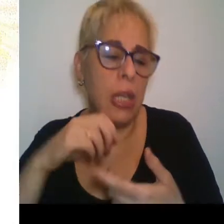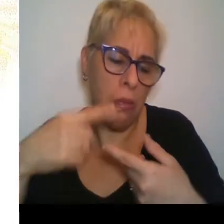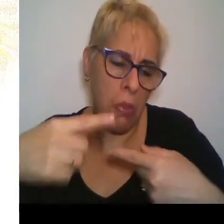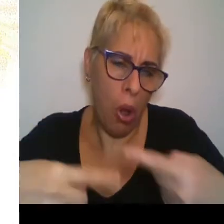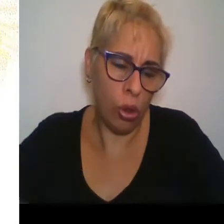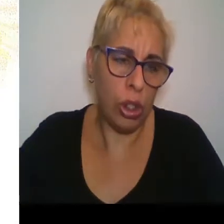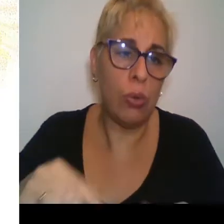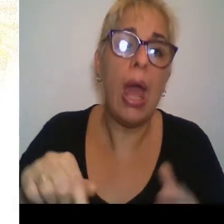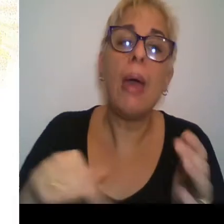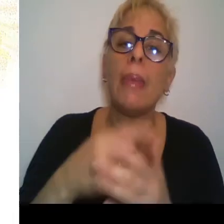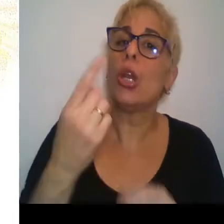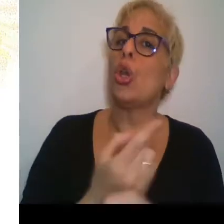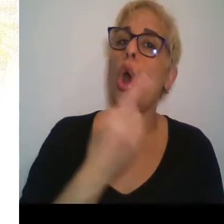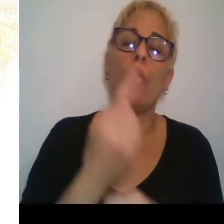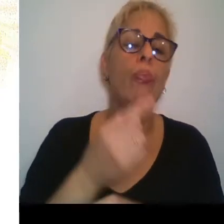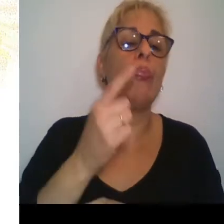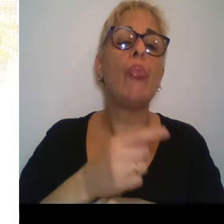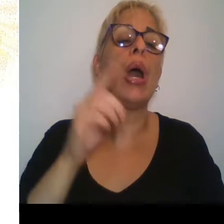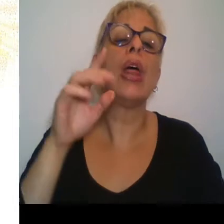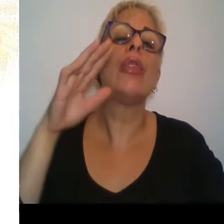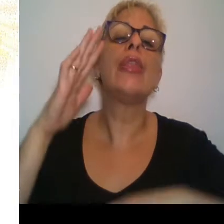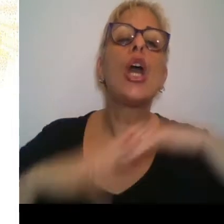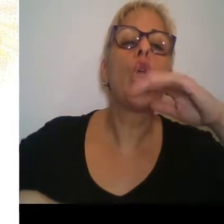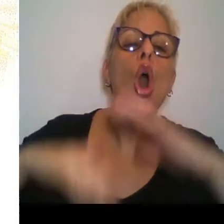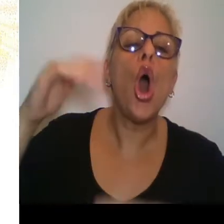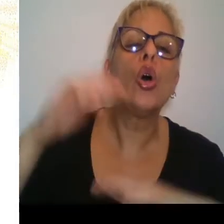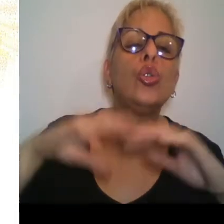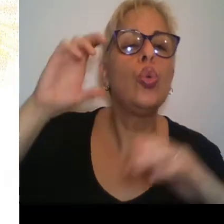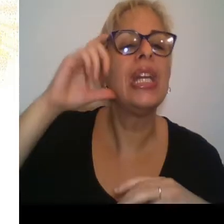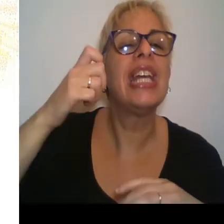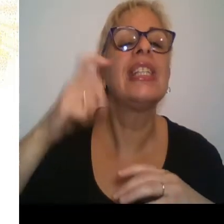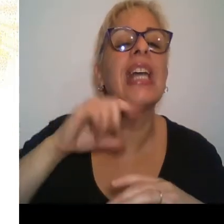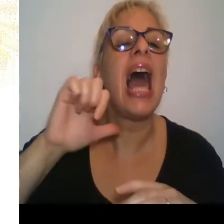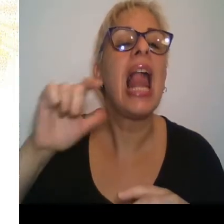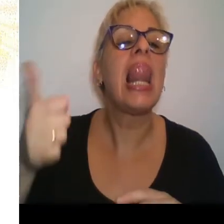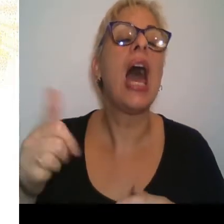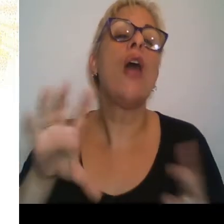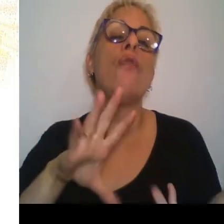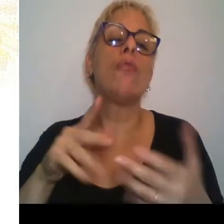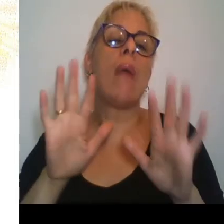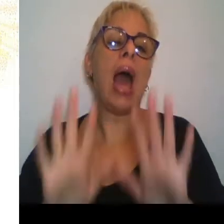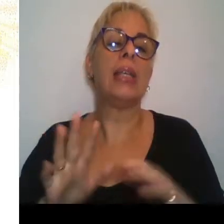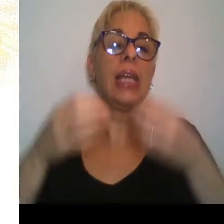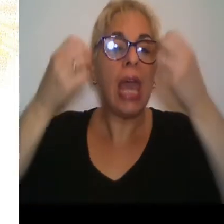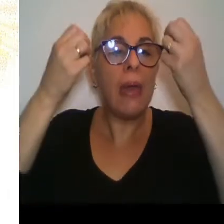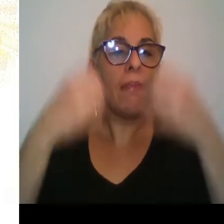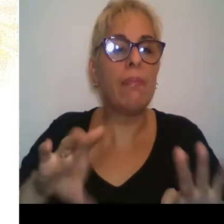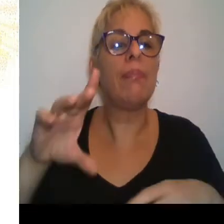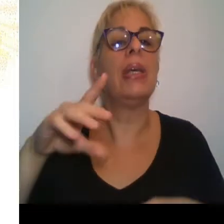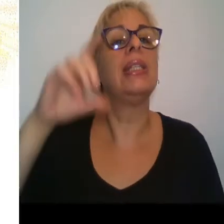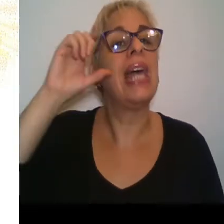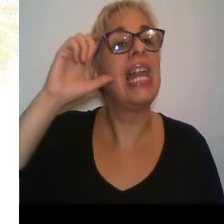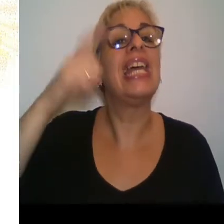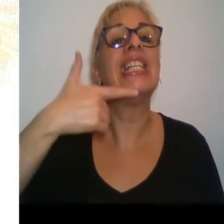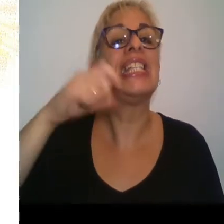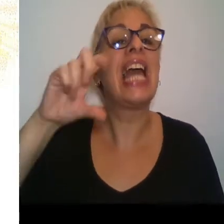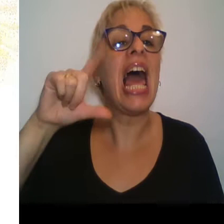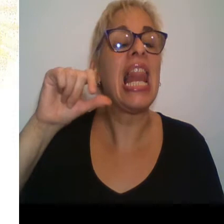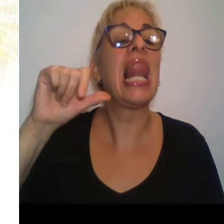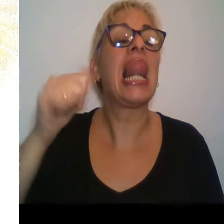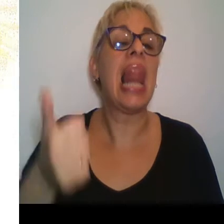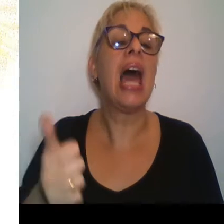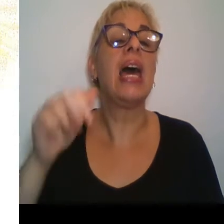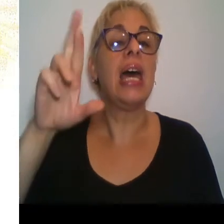poder construir las escalas de esta manera. Vamos a arrancar con la escala de Re y de esta manera